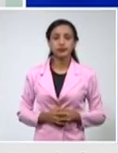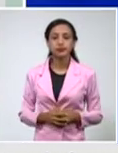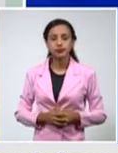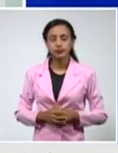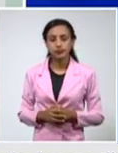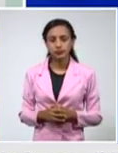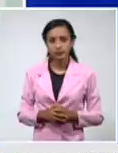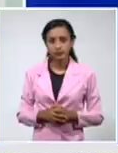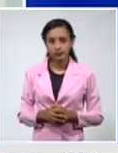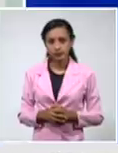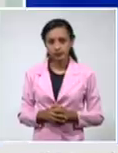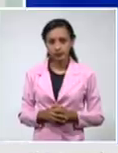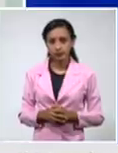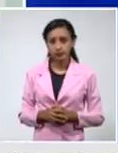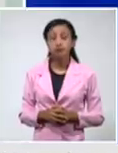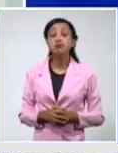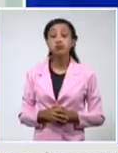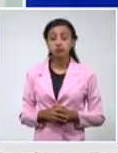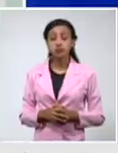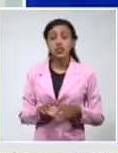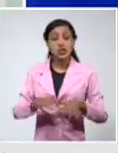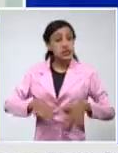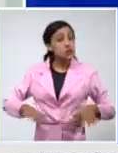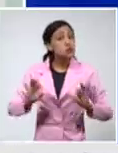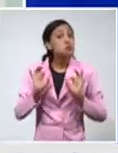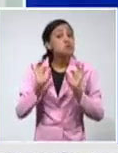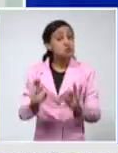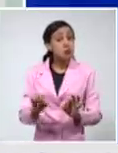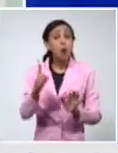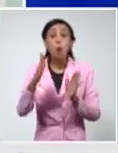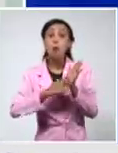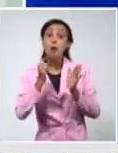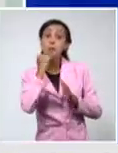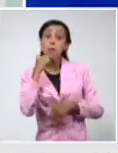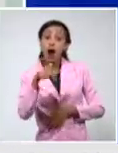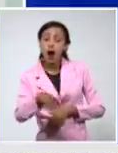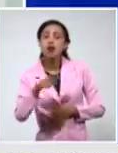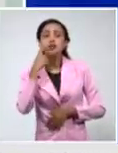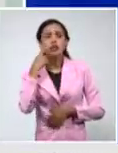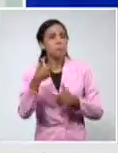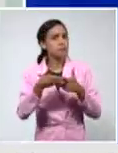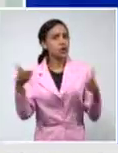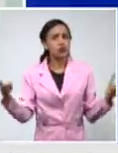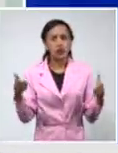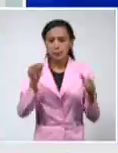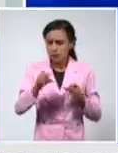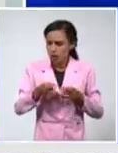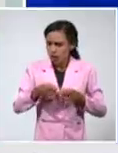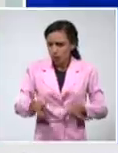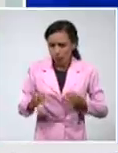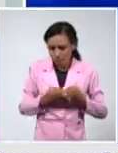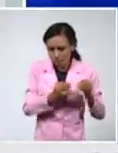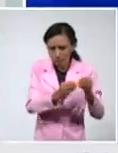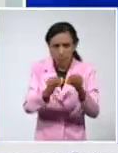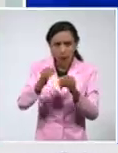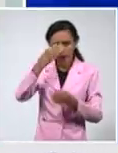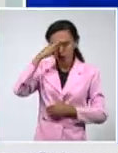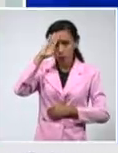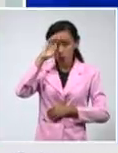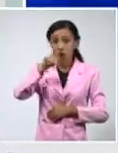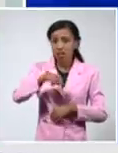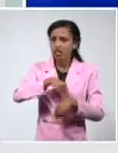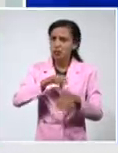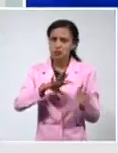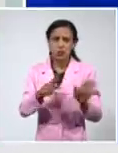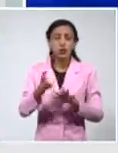comportamiento que lleva más de un mes, con predominio de los casos autóctonos, ya prácticamente 2 meses, y un